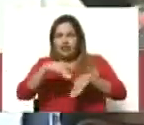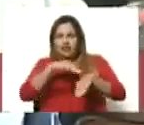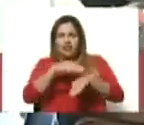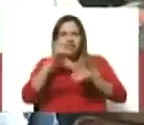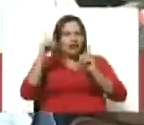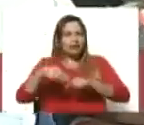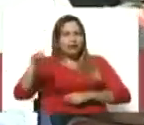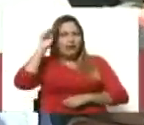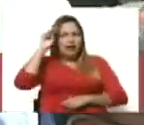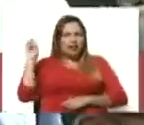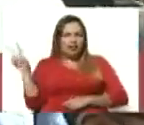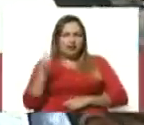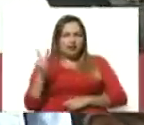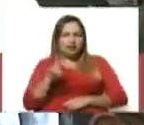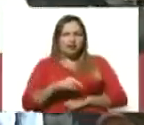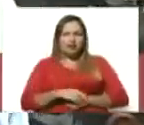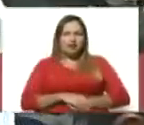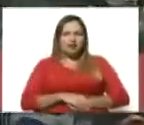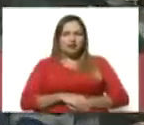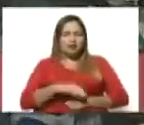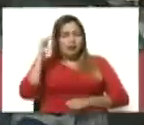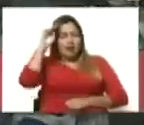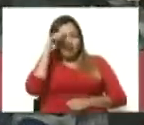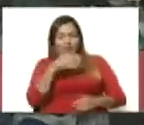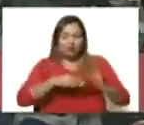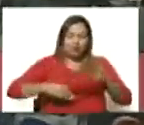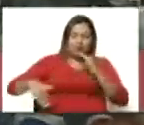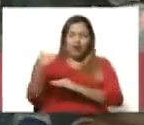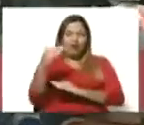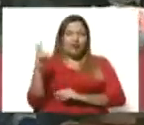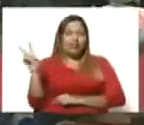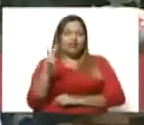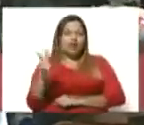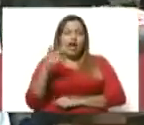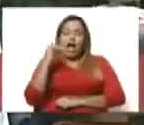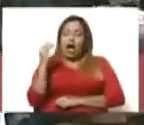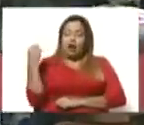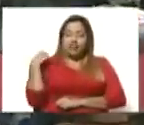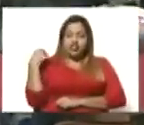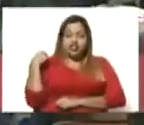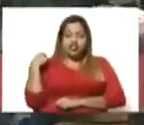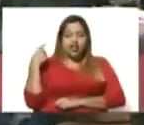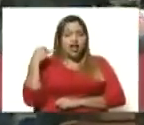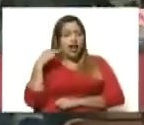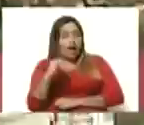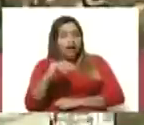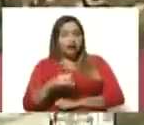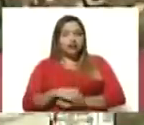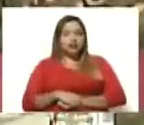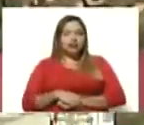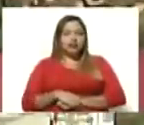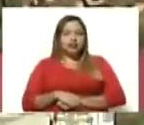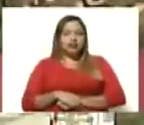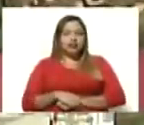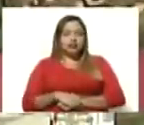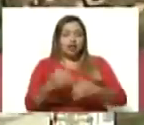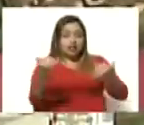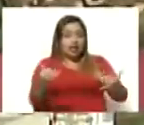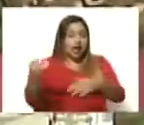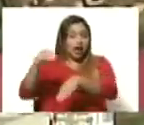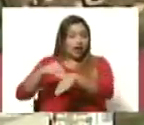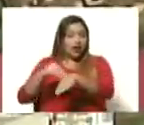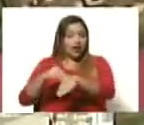Venezuela. Maestra mayor, me ha informado que estamos en condiciones de anunciar